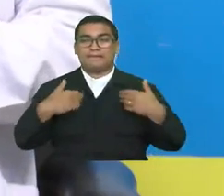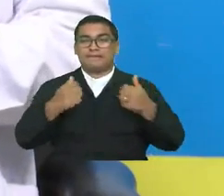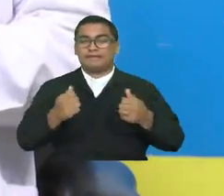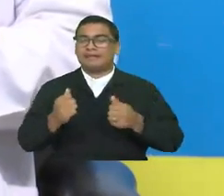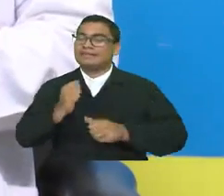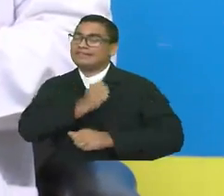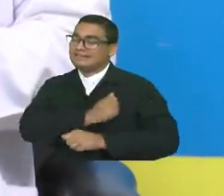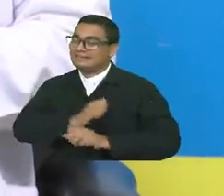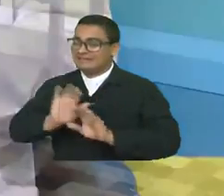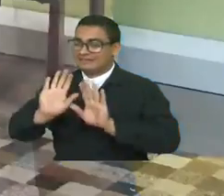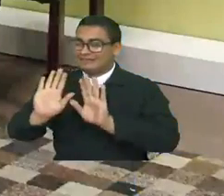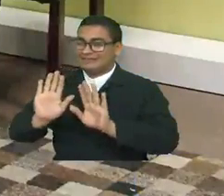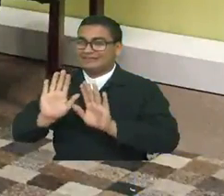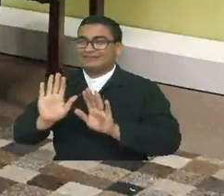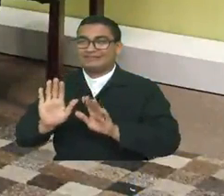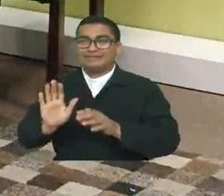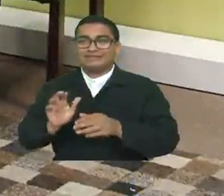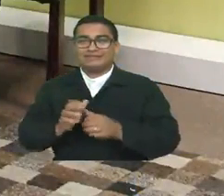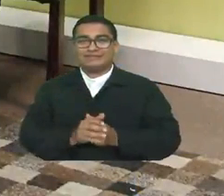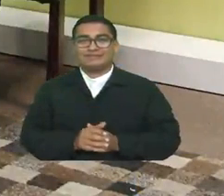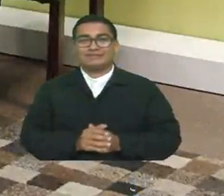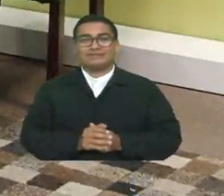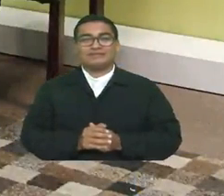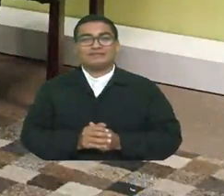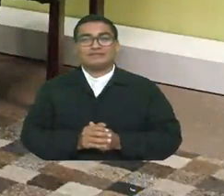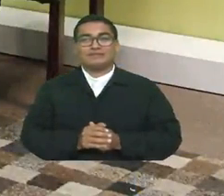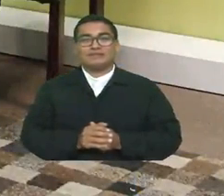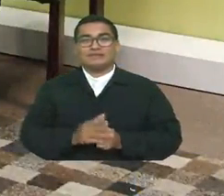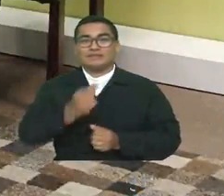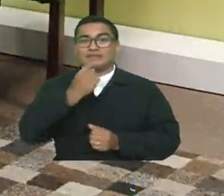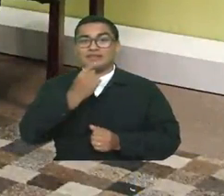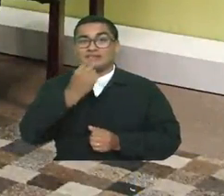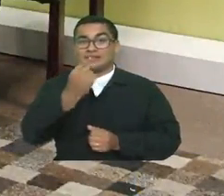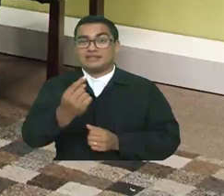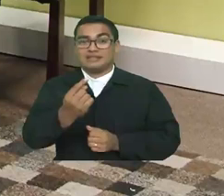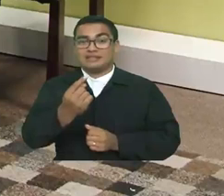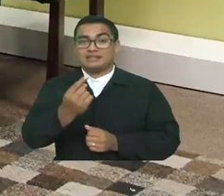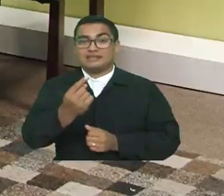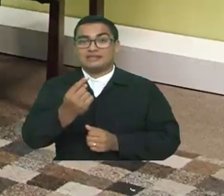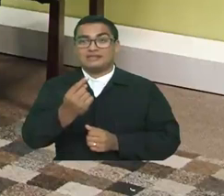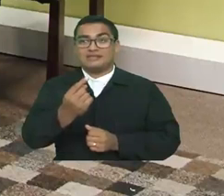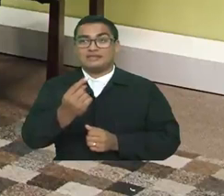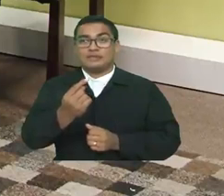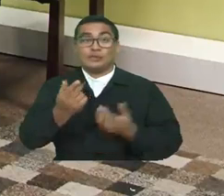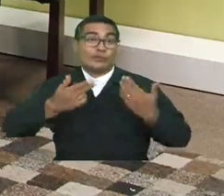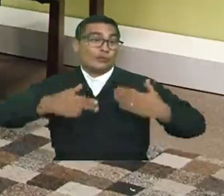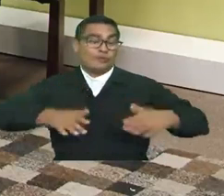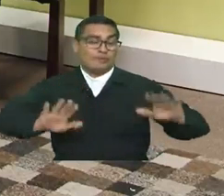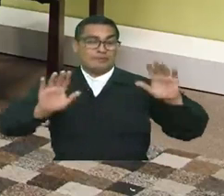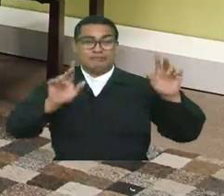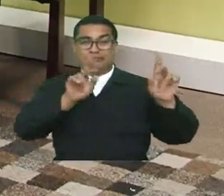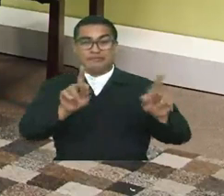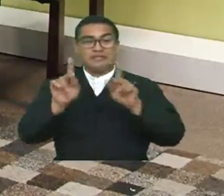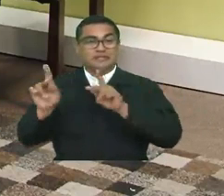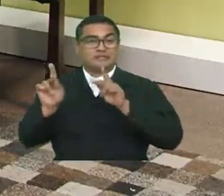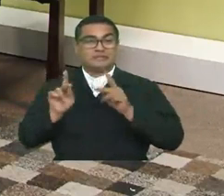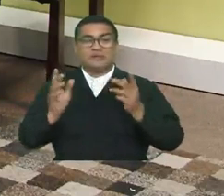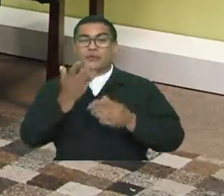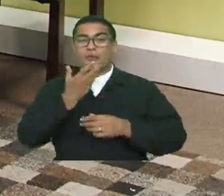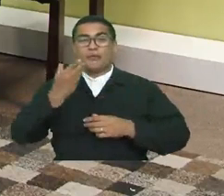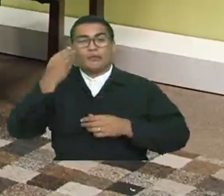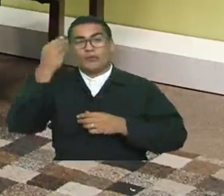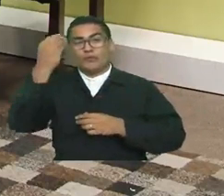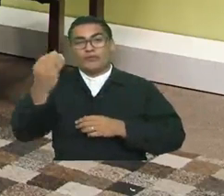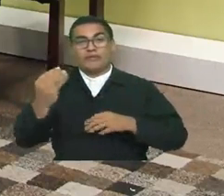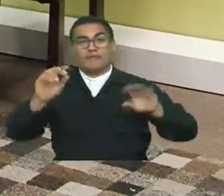Disculpe que le interrumpa. Generalmente, una de las metas de la población, de la juventud, de